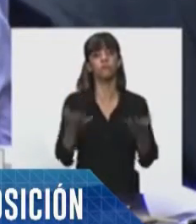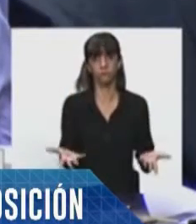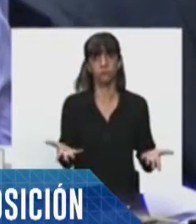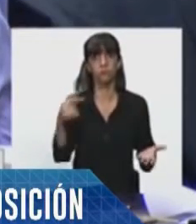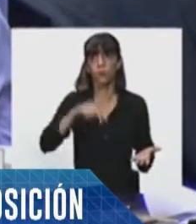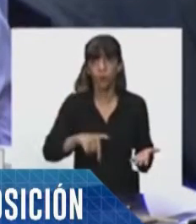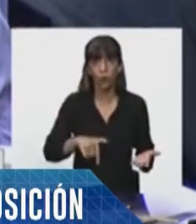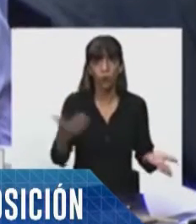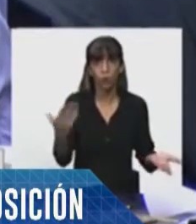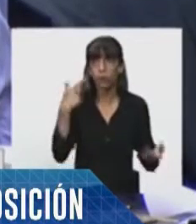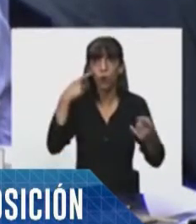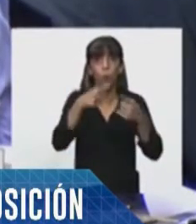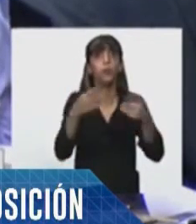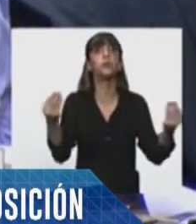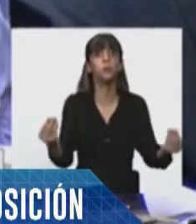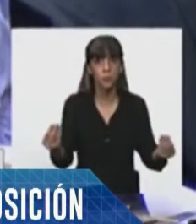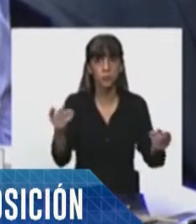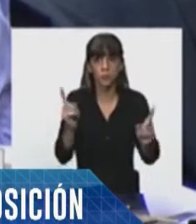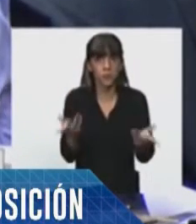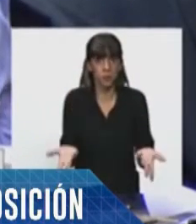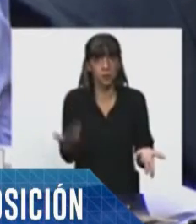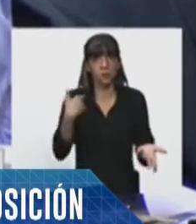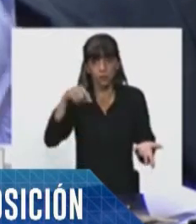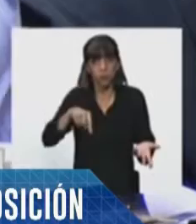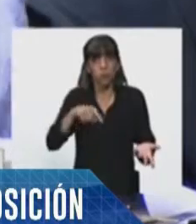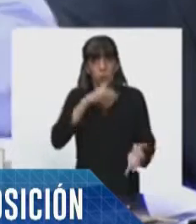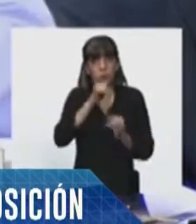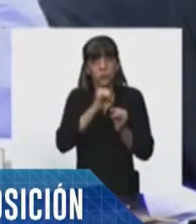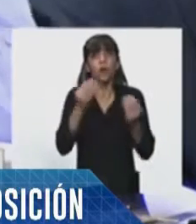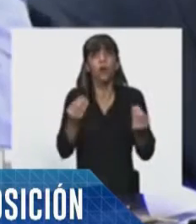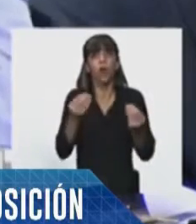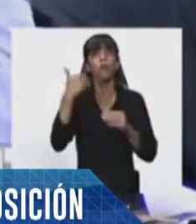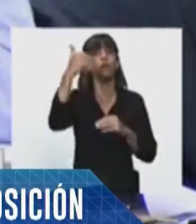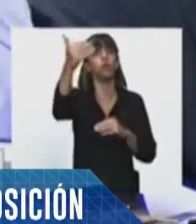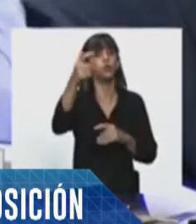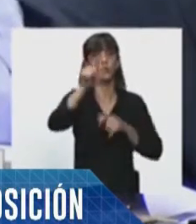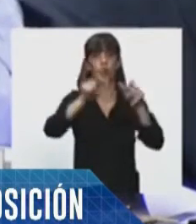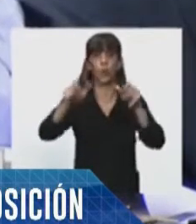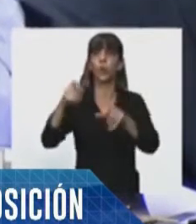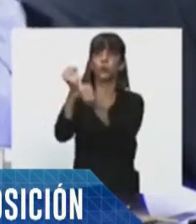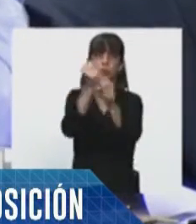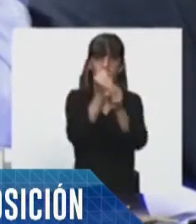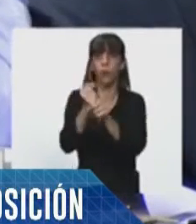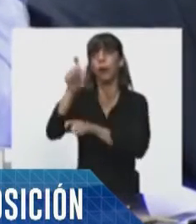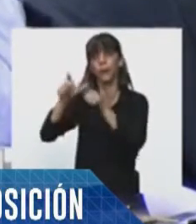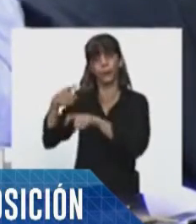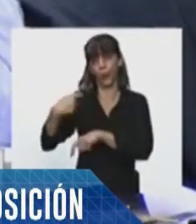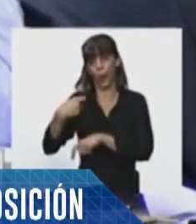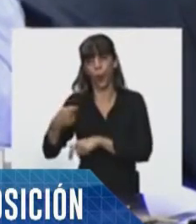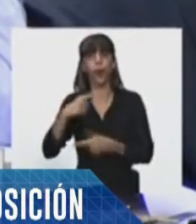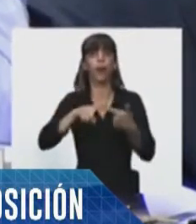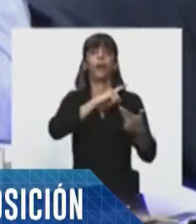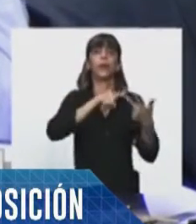en negociaciones previas a la sesión de ayer, pero a la minería y sobre la renta no financiera, que son dos impuestos que el gobierno no